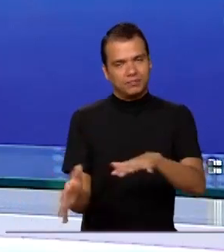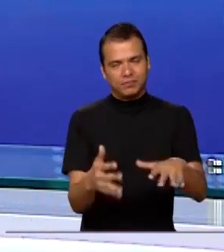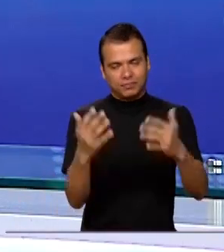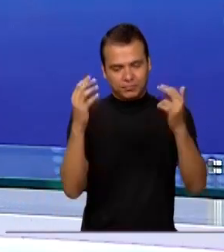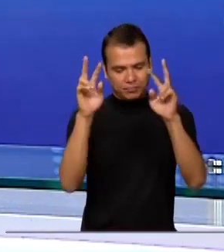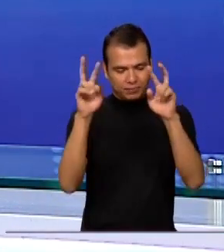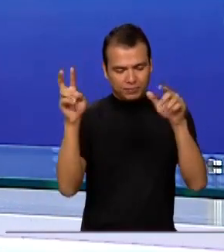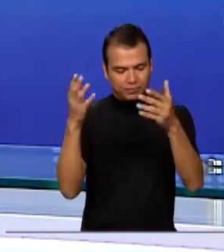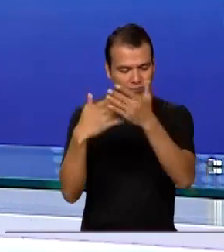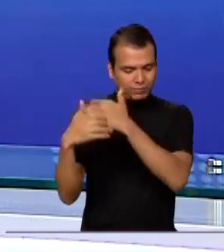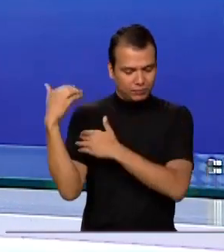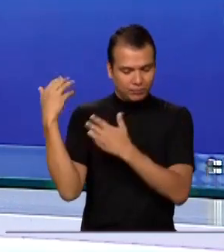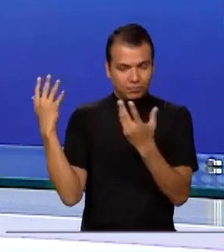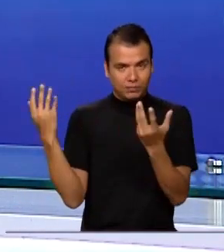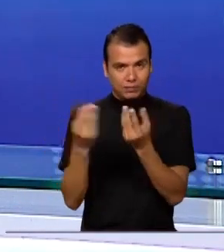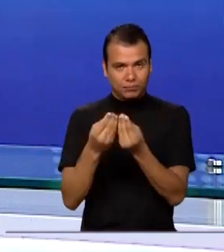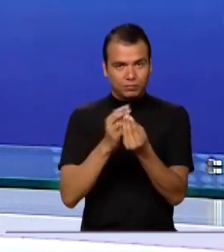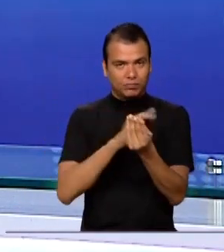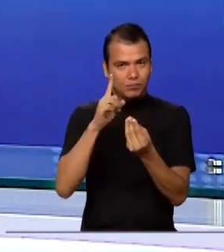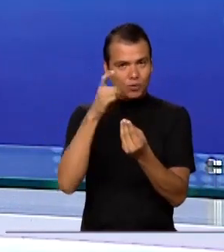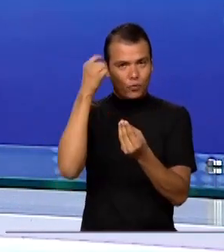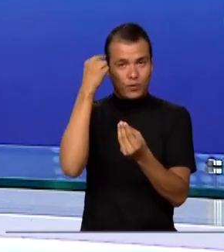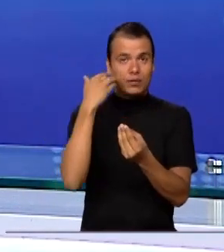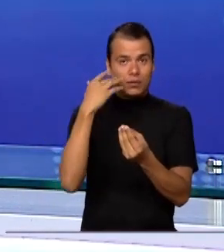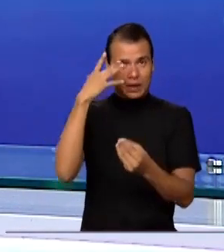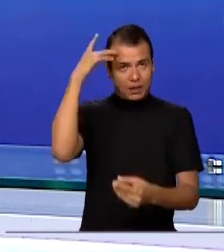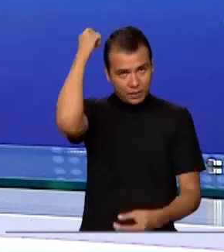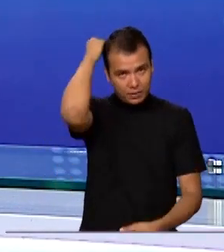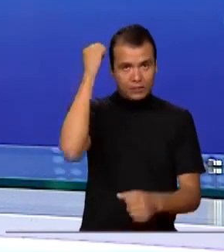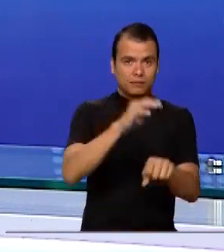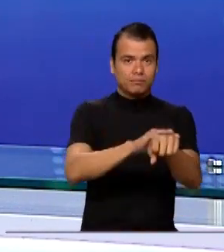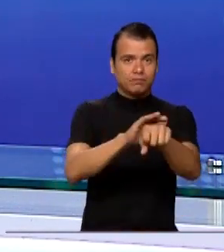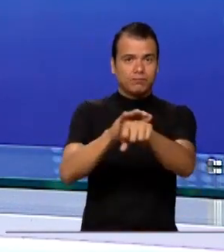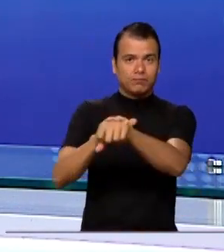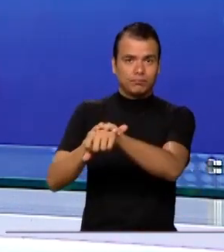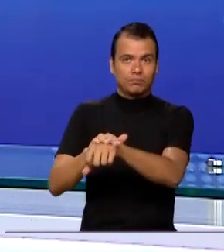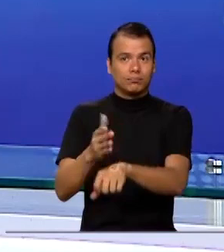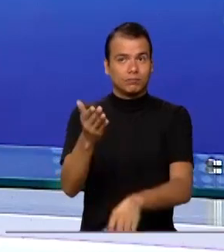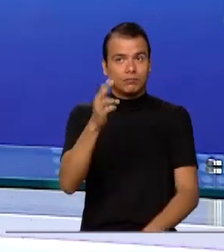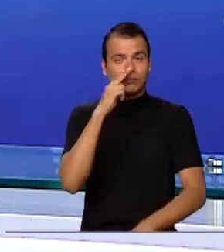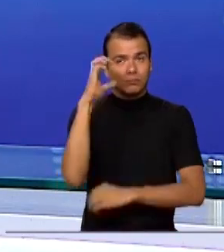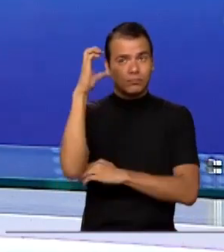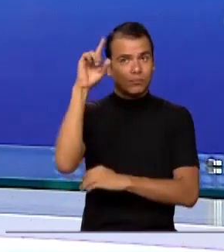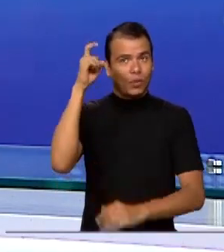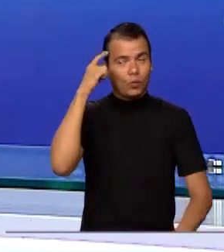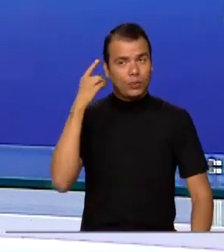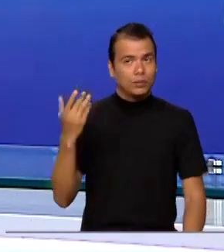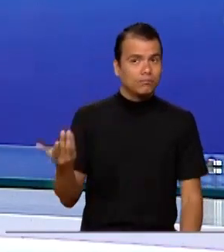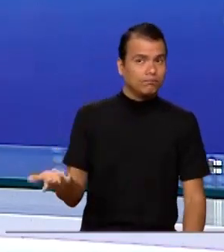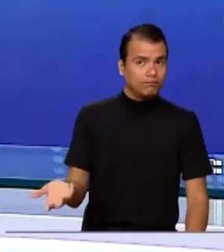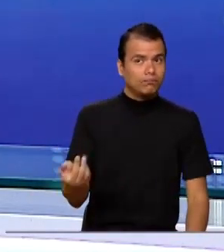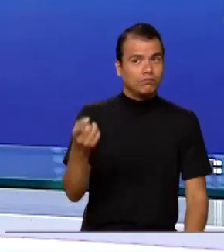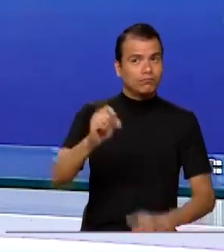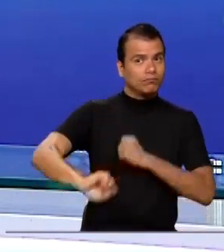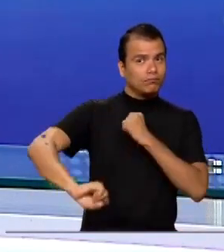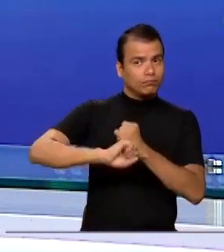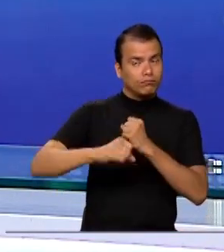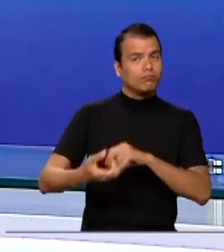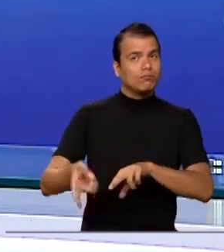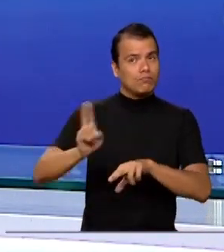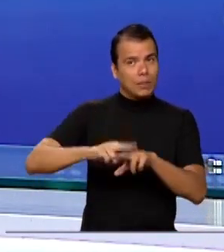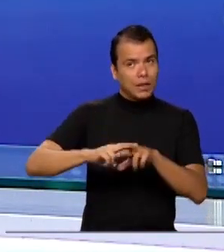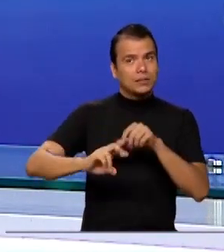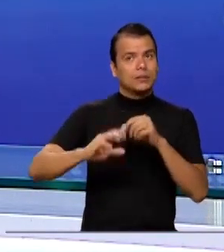Luego del llamado realizado por la gobernadora del Valle del Cauca, Dilian Francisca Toro Torres, al gobierno nacional para robustecer el pie de fuerza en